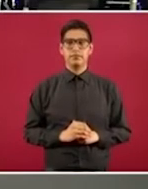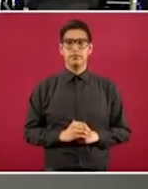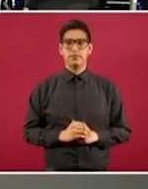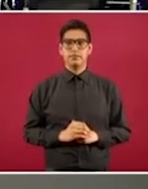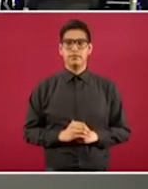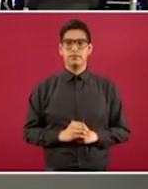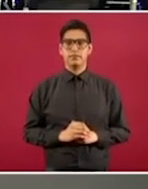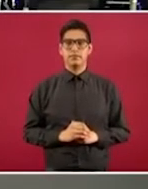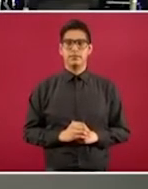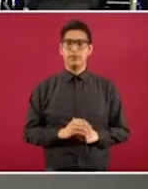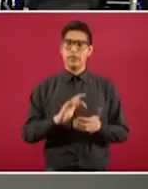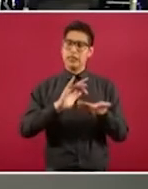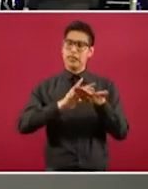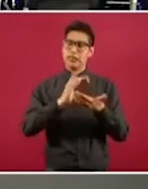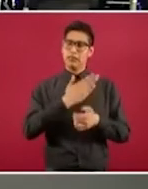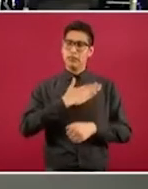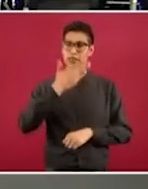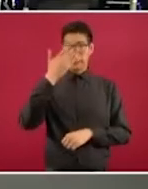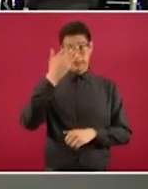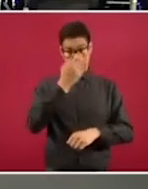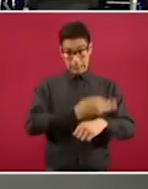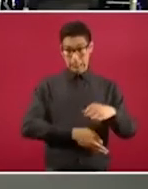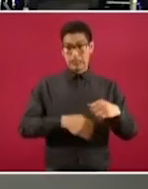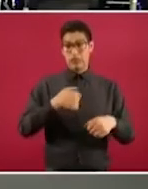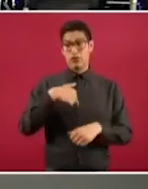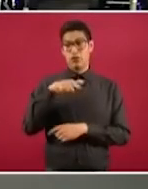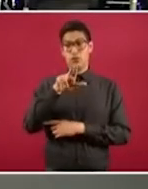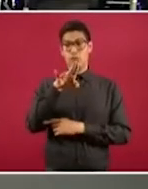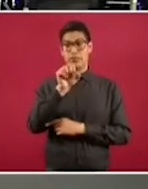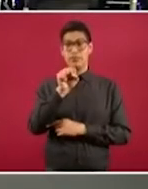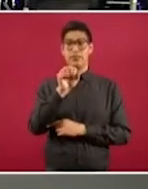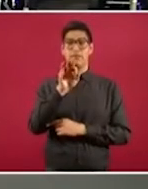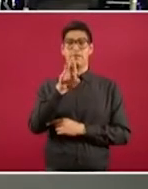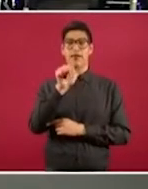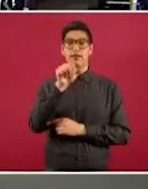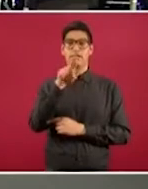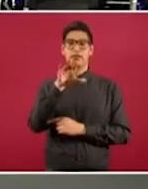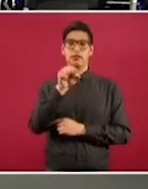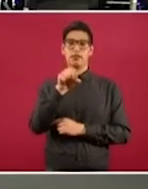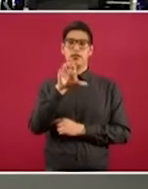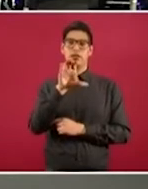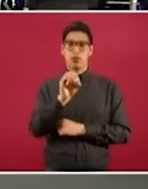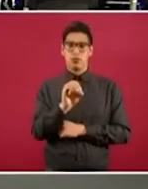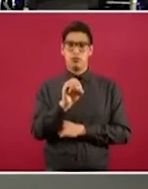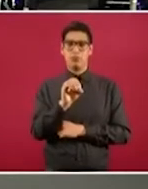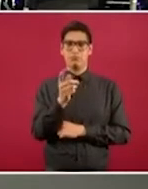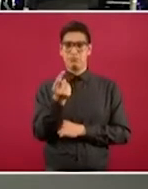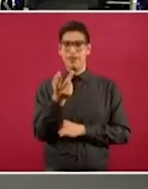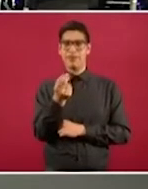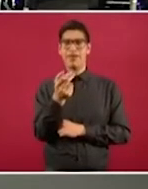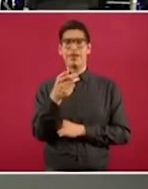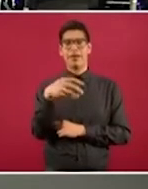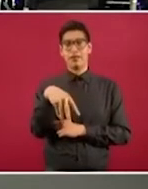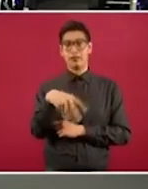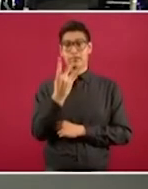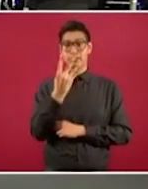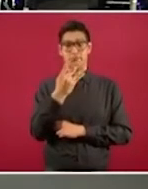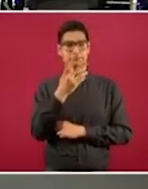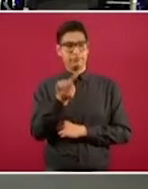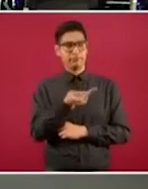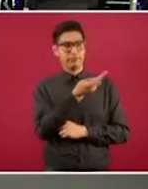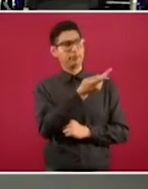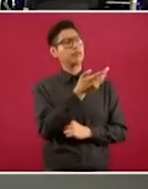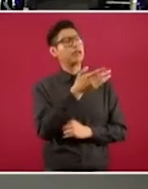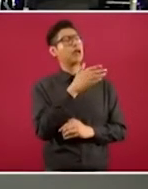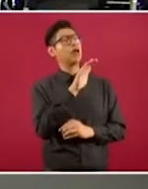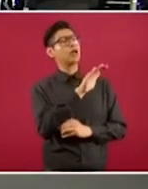Gracias, doctores. Buenas tardes. Luis Francisco Soto, del Sistema Público de Radiodifusión, Canal 14. Doctor Gustavo, al respecto de la cantidad de